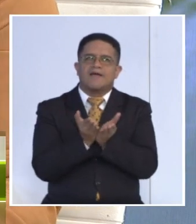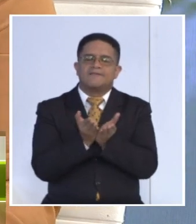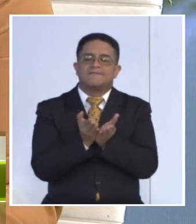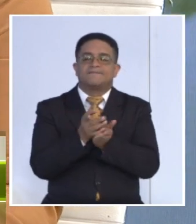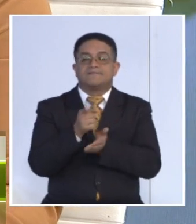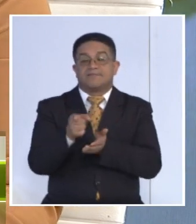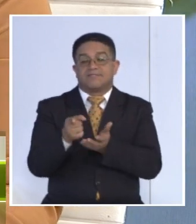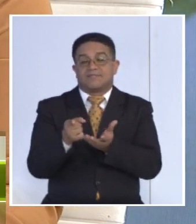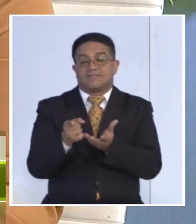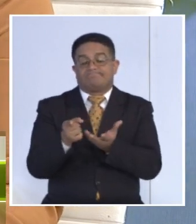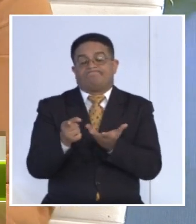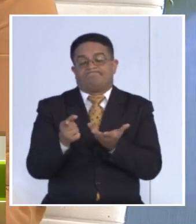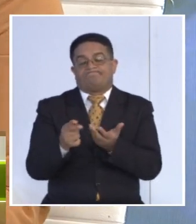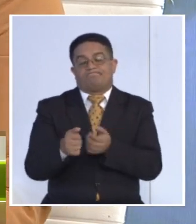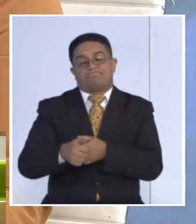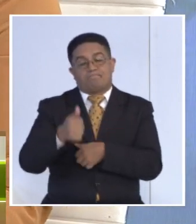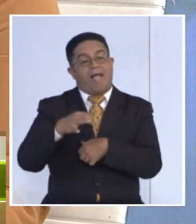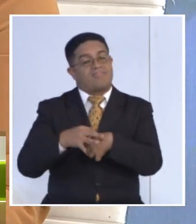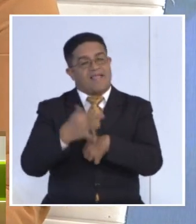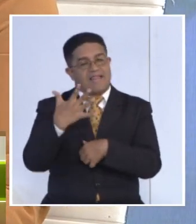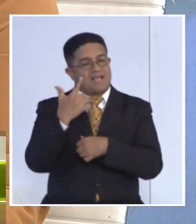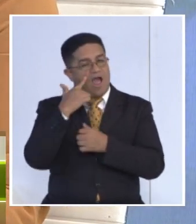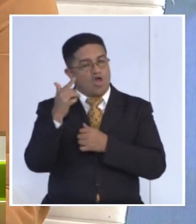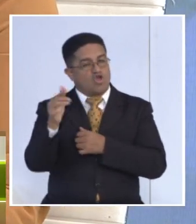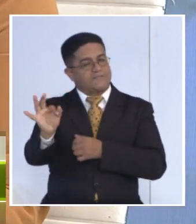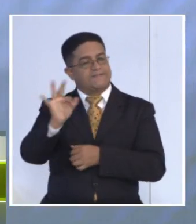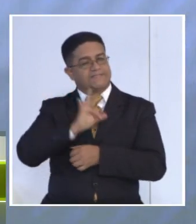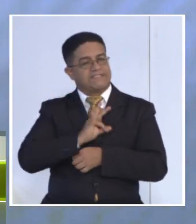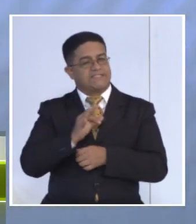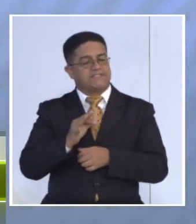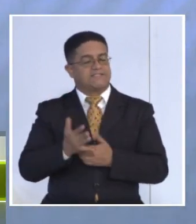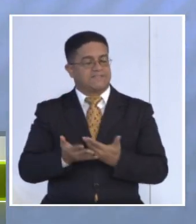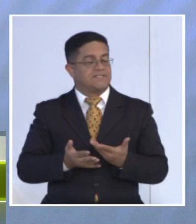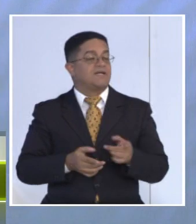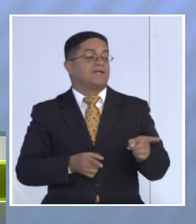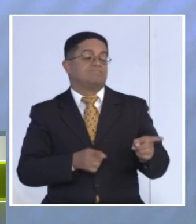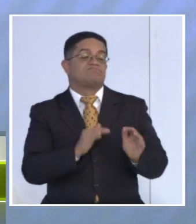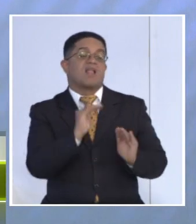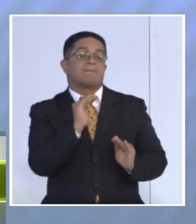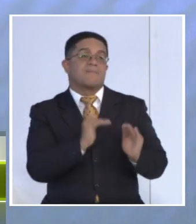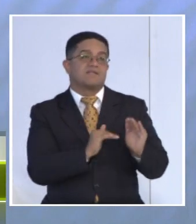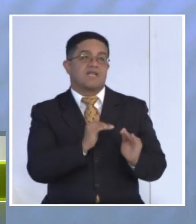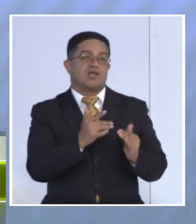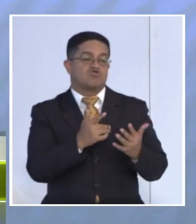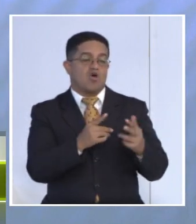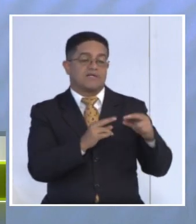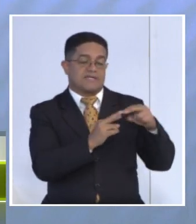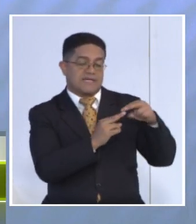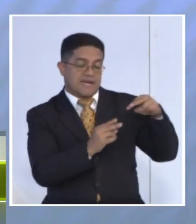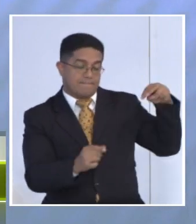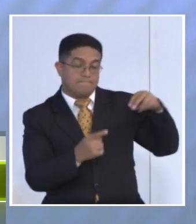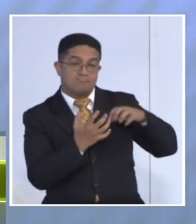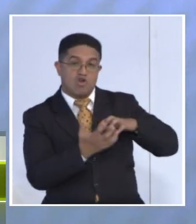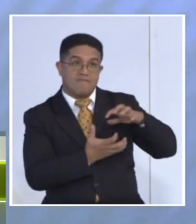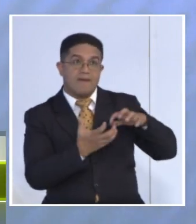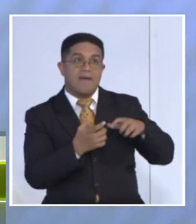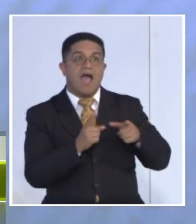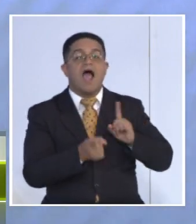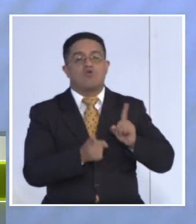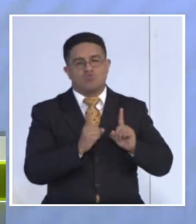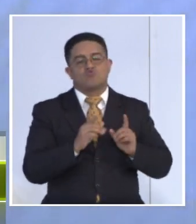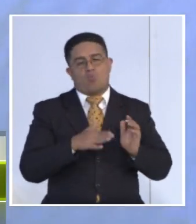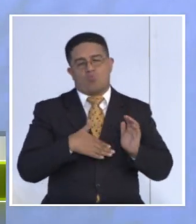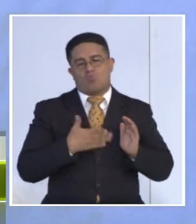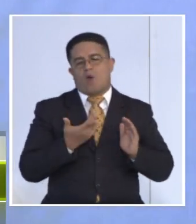son mucho más susceptibles a estas infecciones? Dependiendo de la penetrancia genética en estos pacientes, habrán unos que pueden seguir